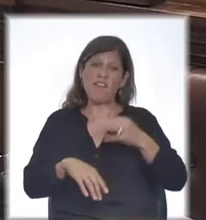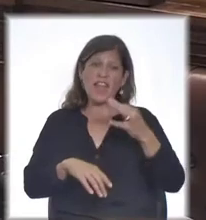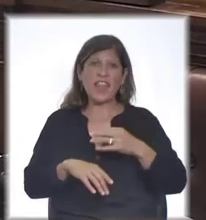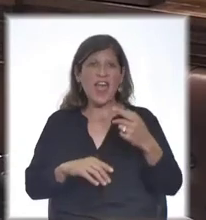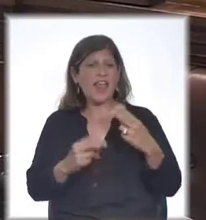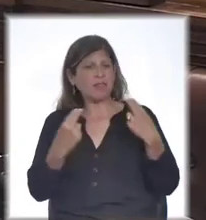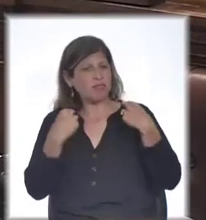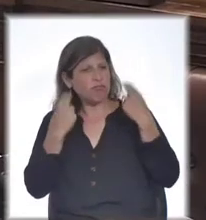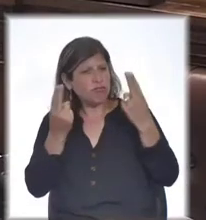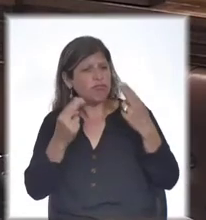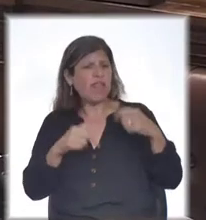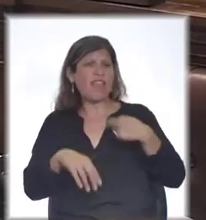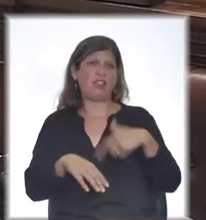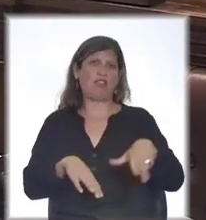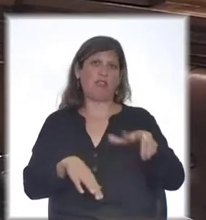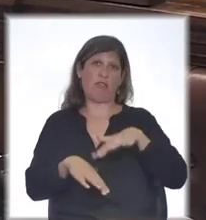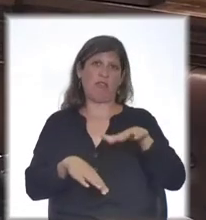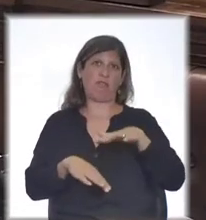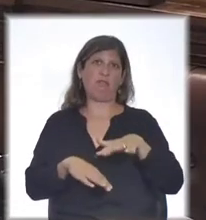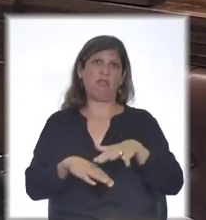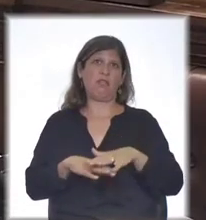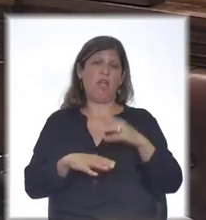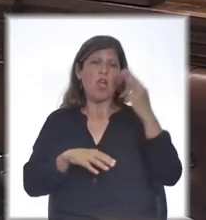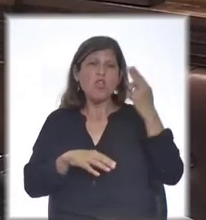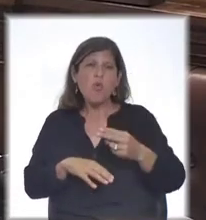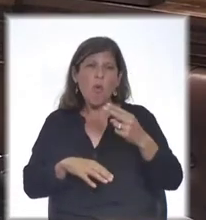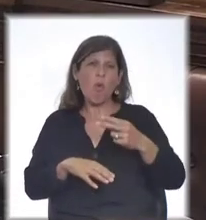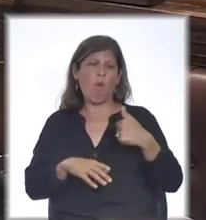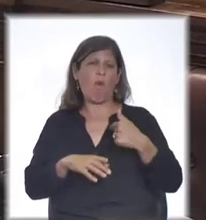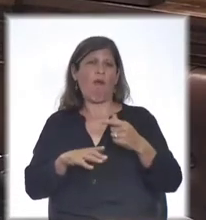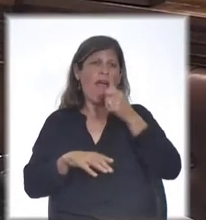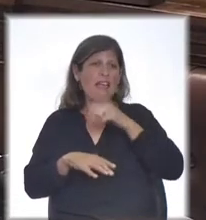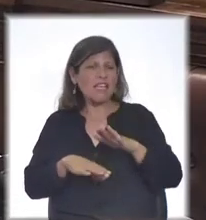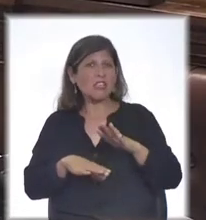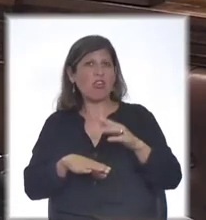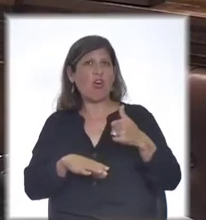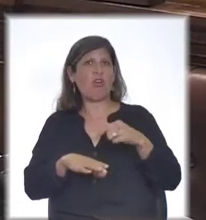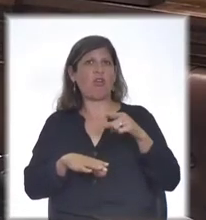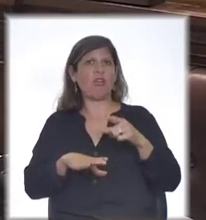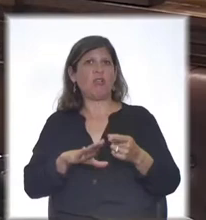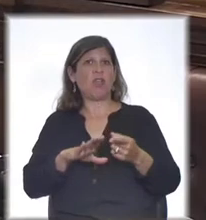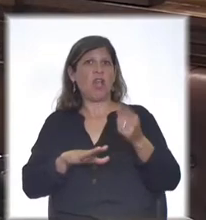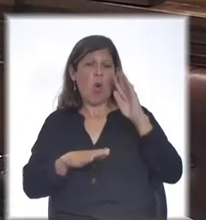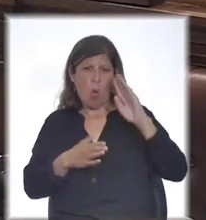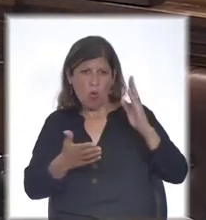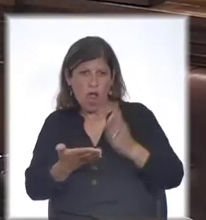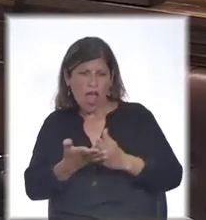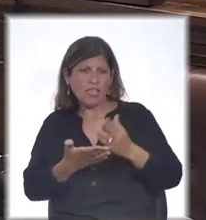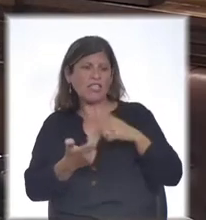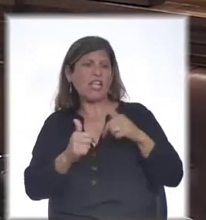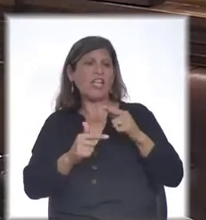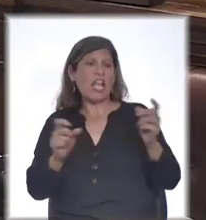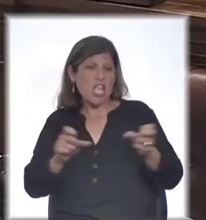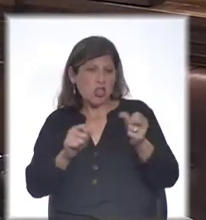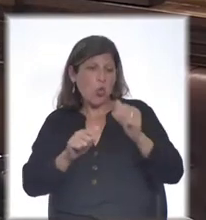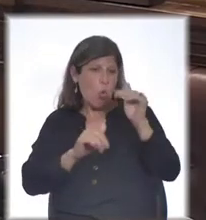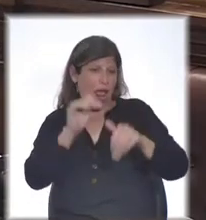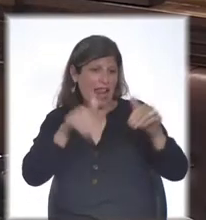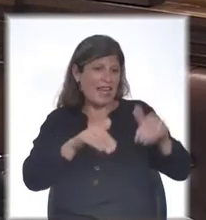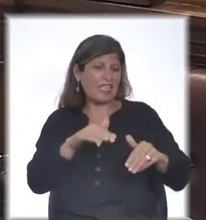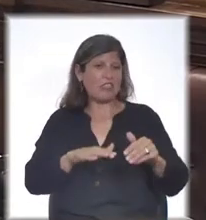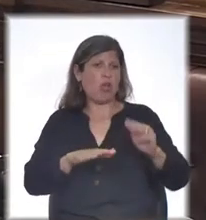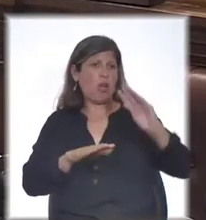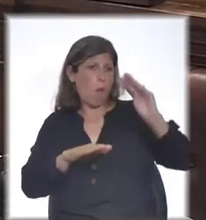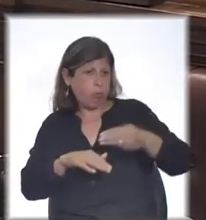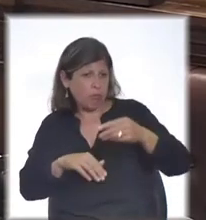rebelión cívica. Nunca en la historia una dictadura organizó una elección y la perdió de esa